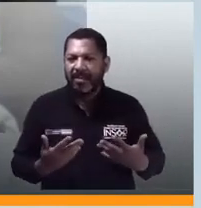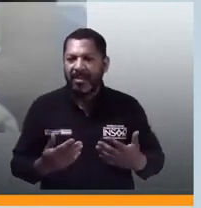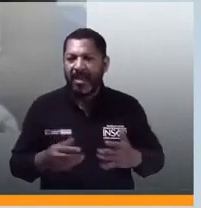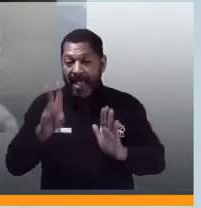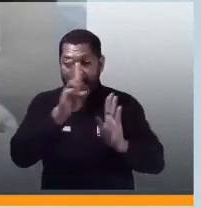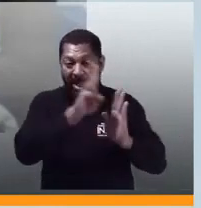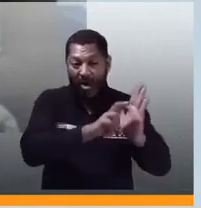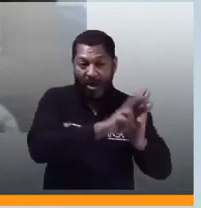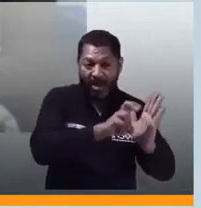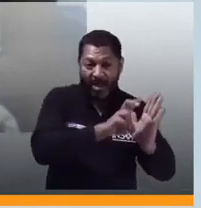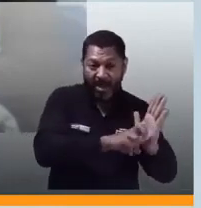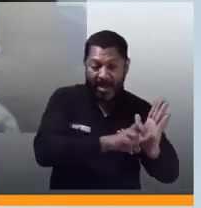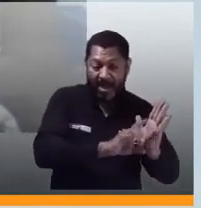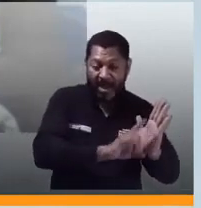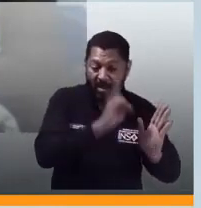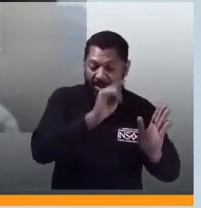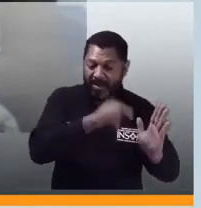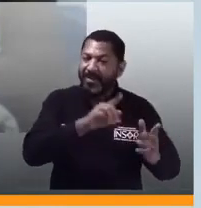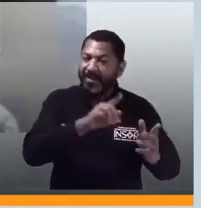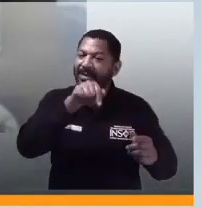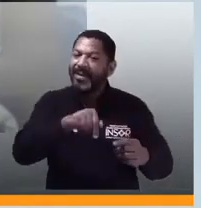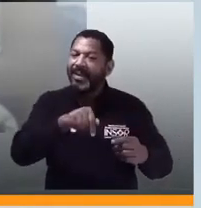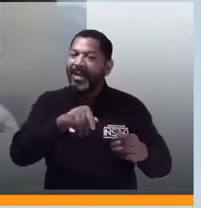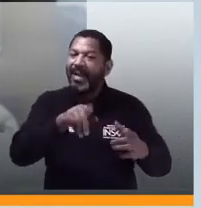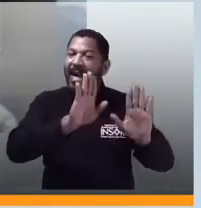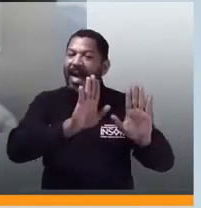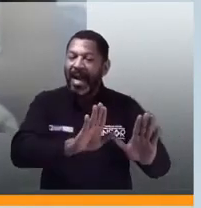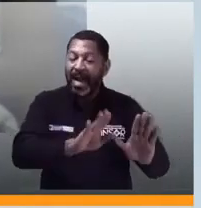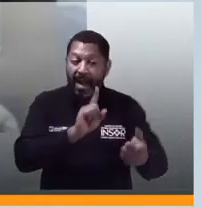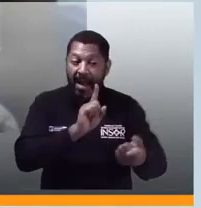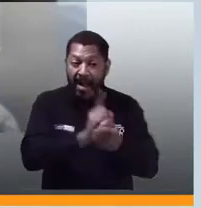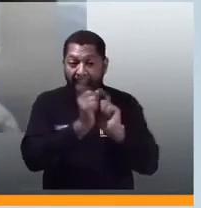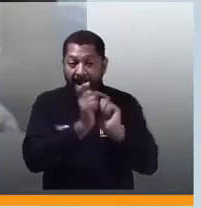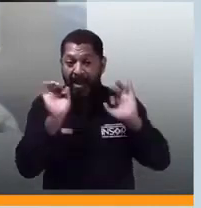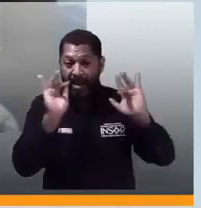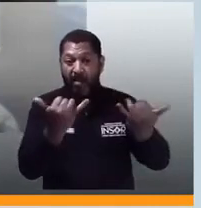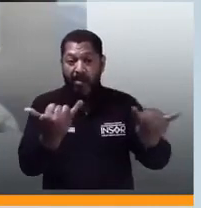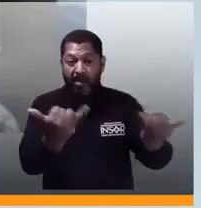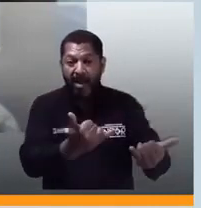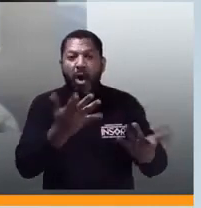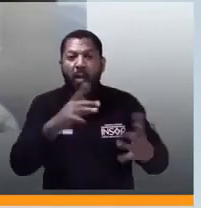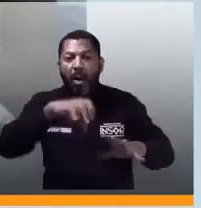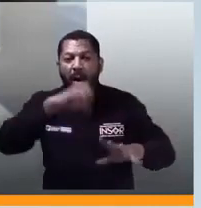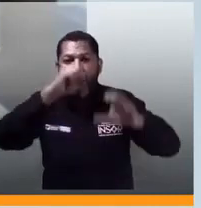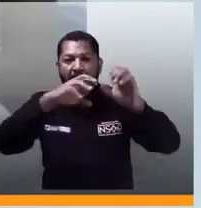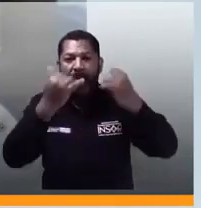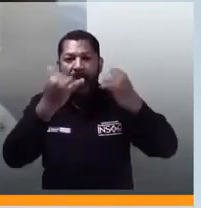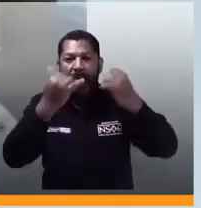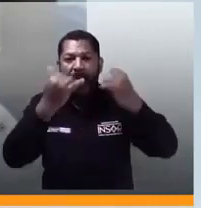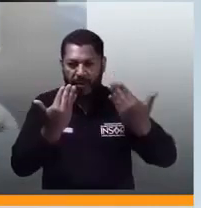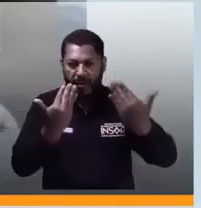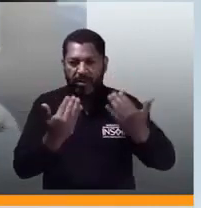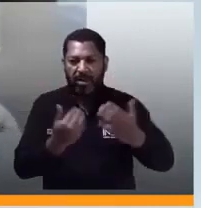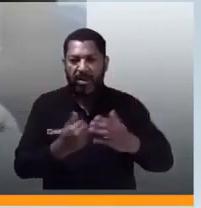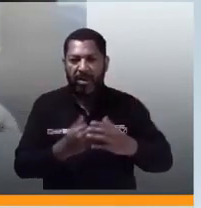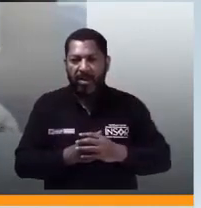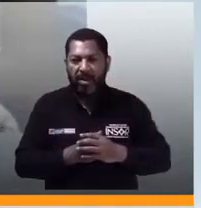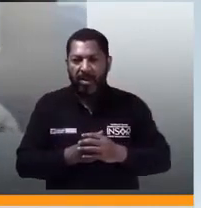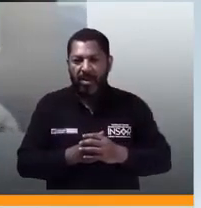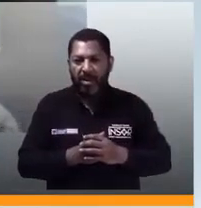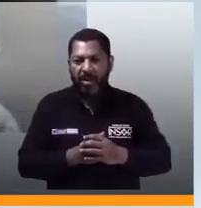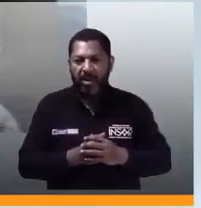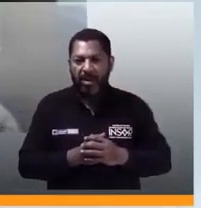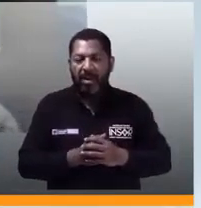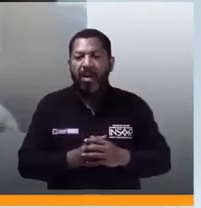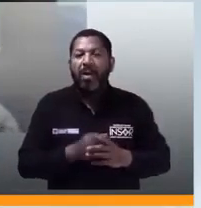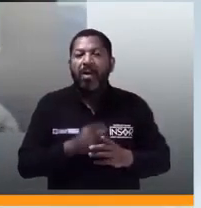teórica para que en el encuentro podamos fortalecer aún más ese aprendizaje, pues,